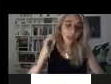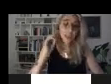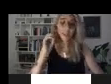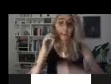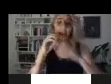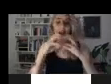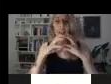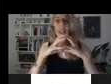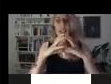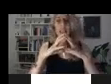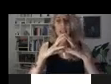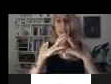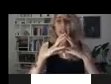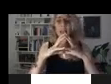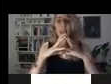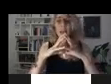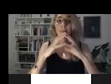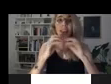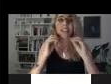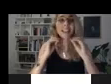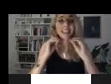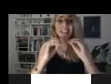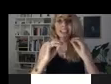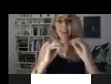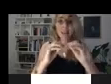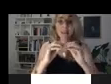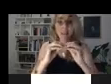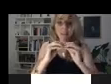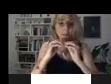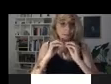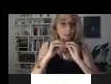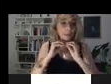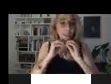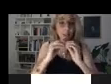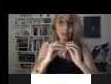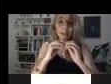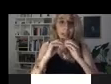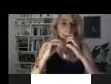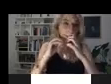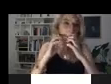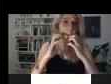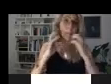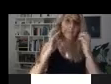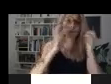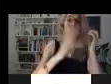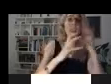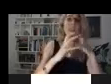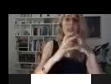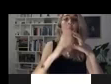A la hora de pensar directamente de qué manera